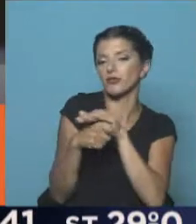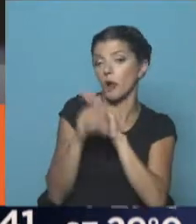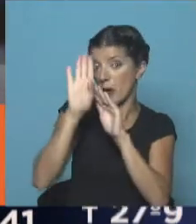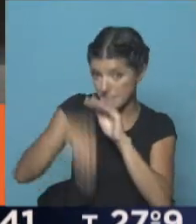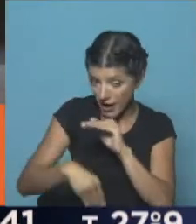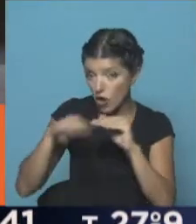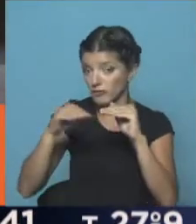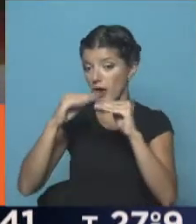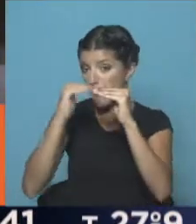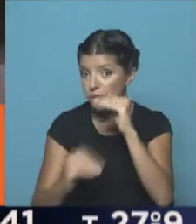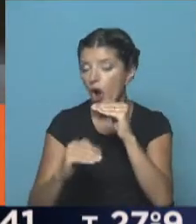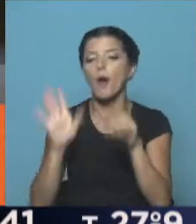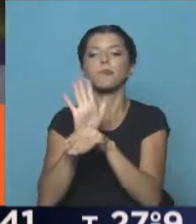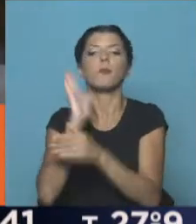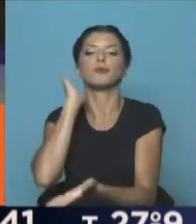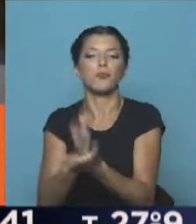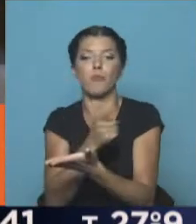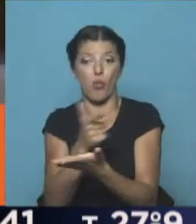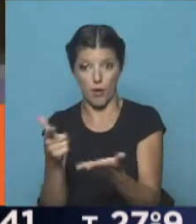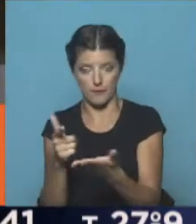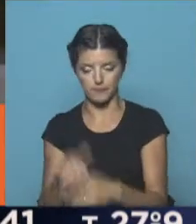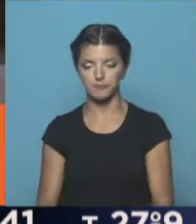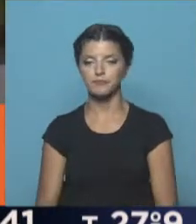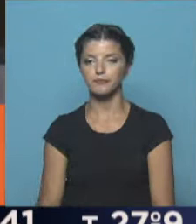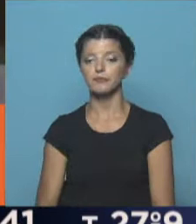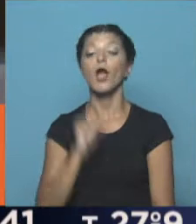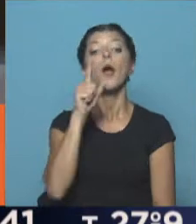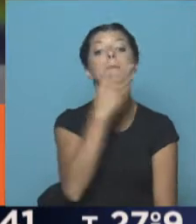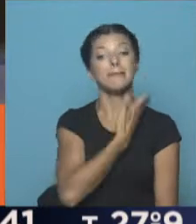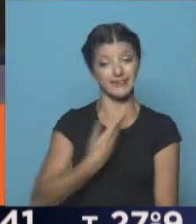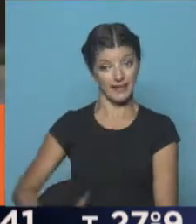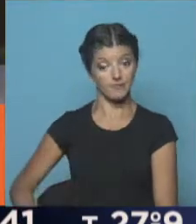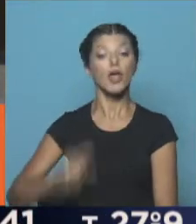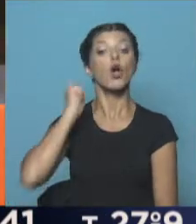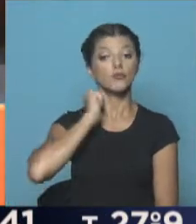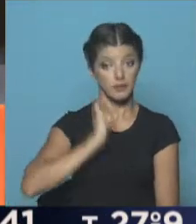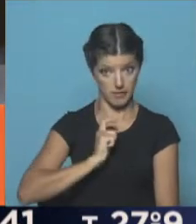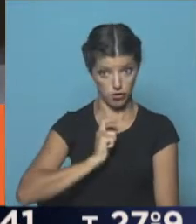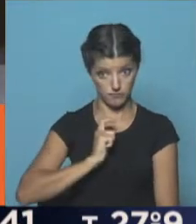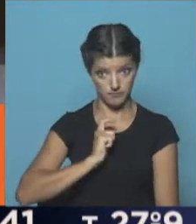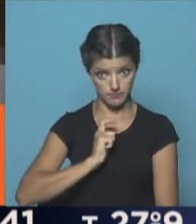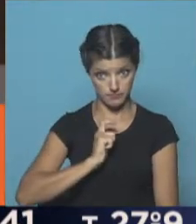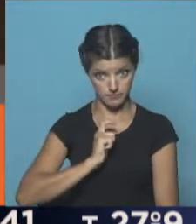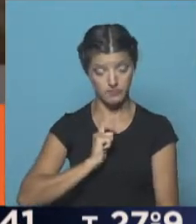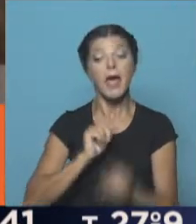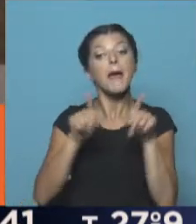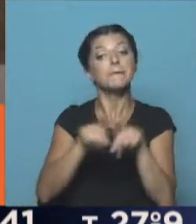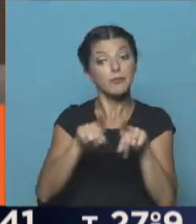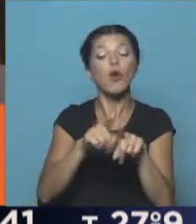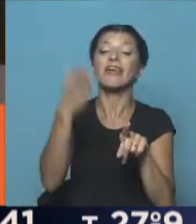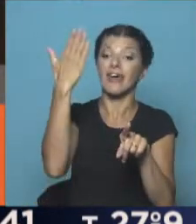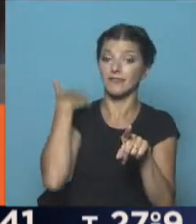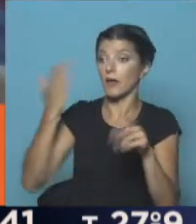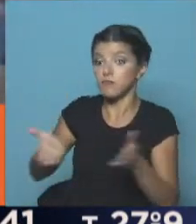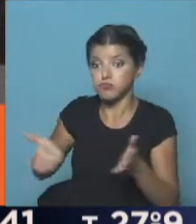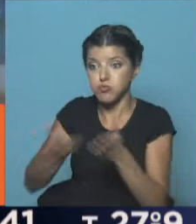no hubiera estado penado por la ley hay un presidente conservador que está obrando de paterfamilias es decir fue el que apuró al